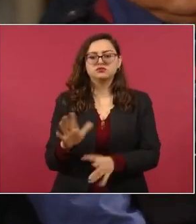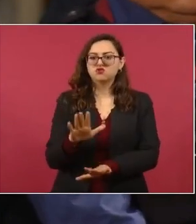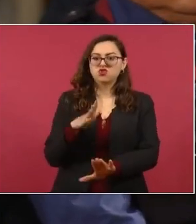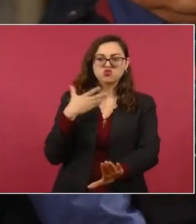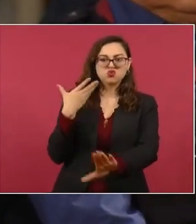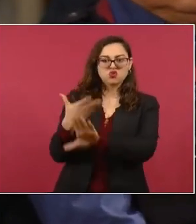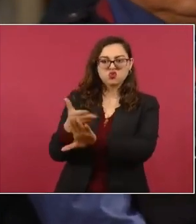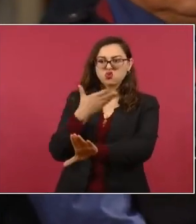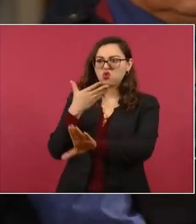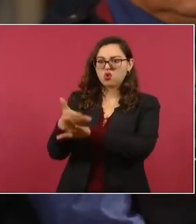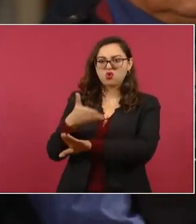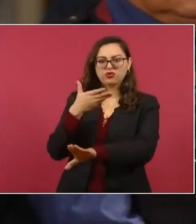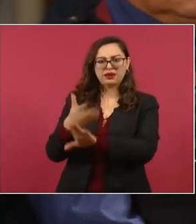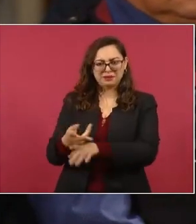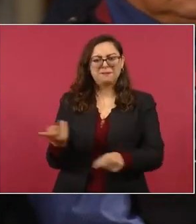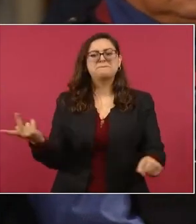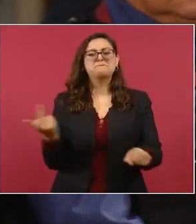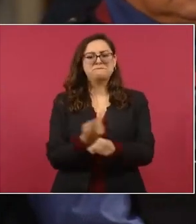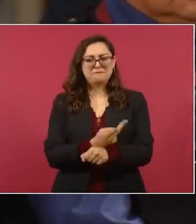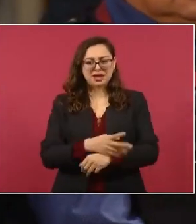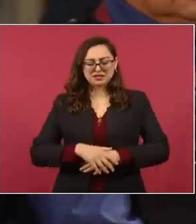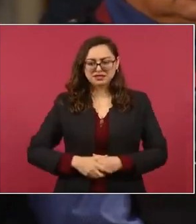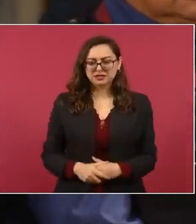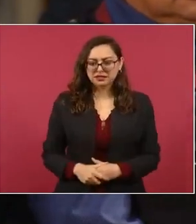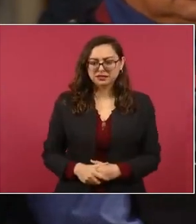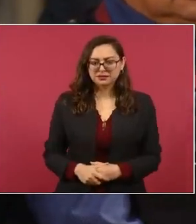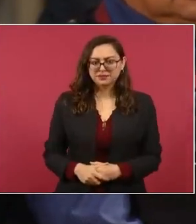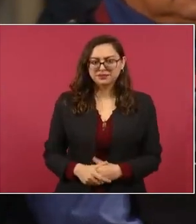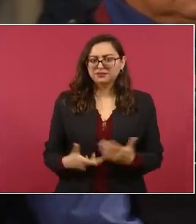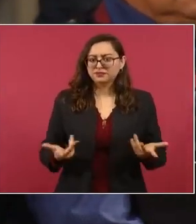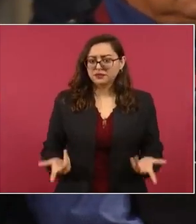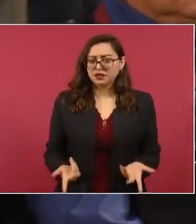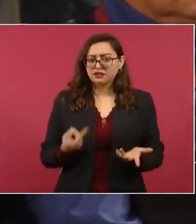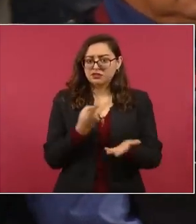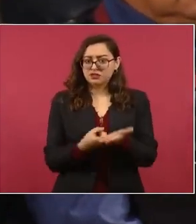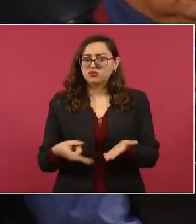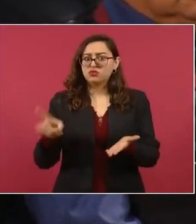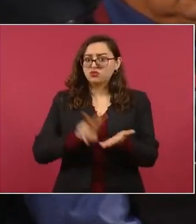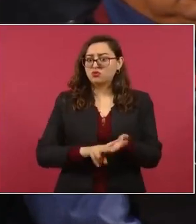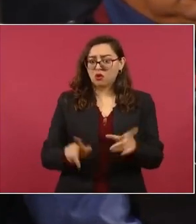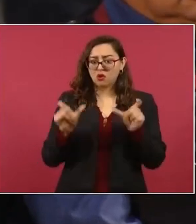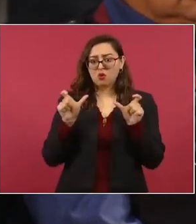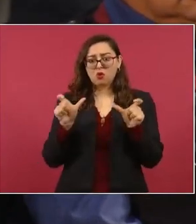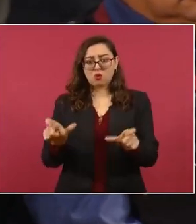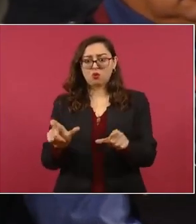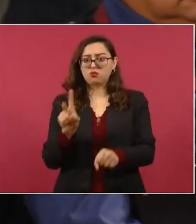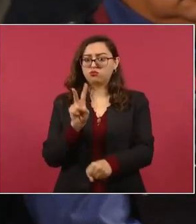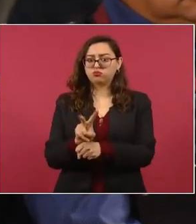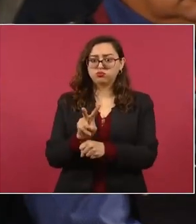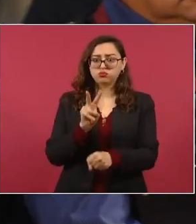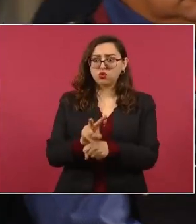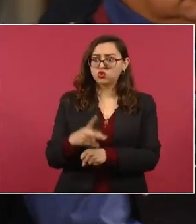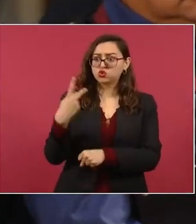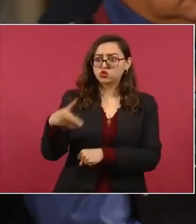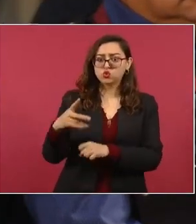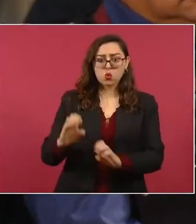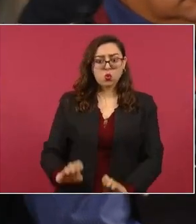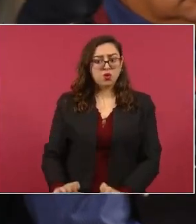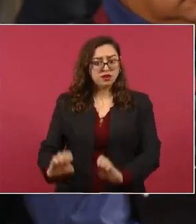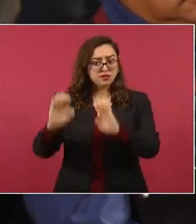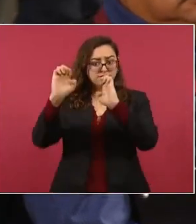principalmente internet. Preguntarles si van a reforzar la seguridad en las instalaciones